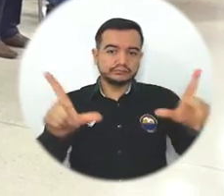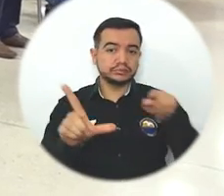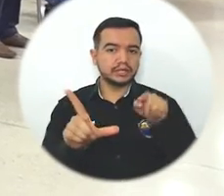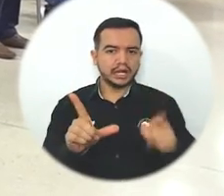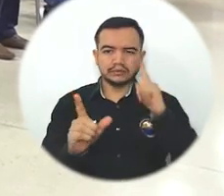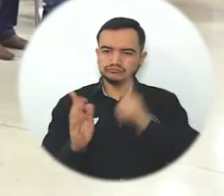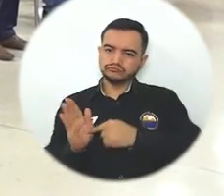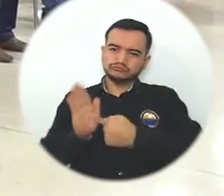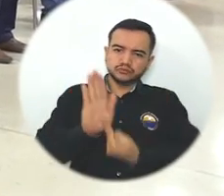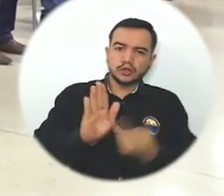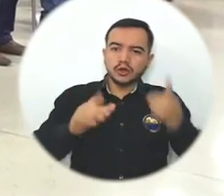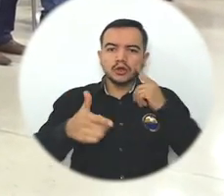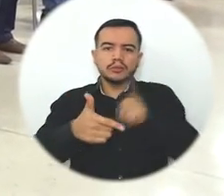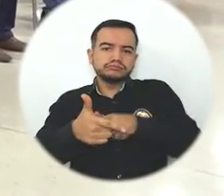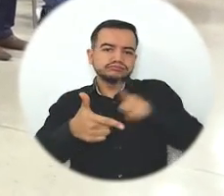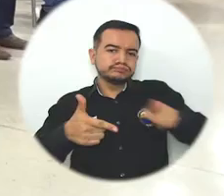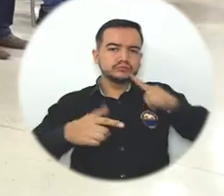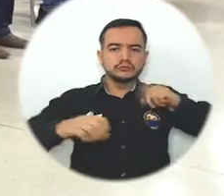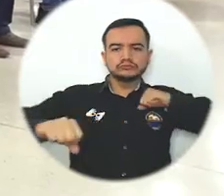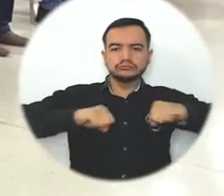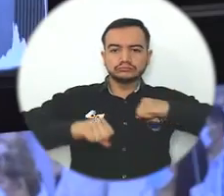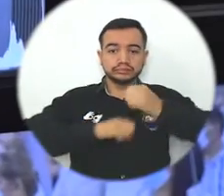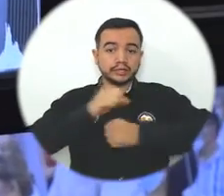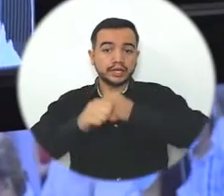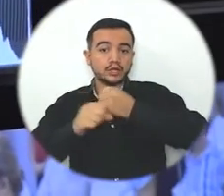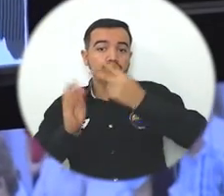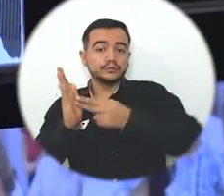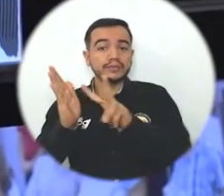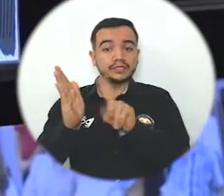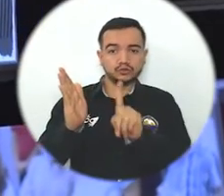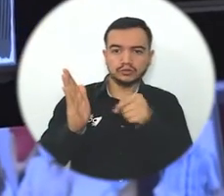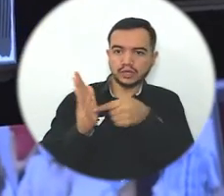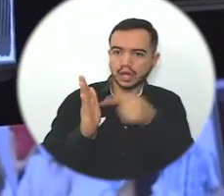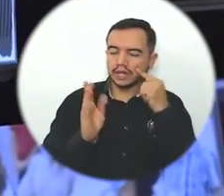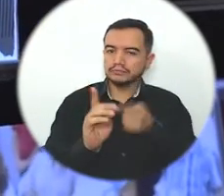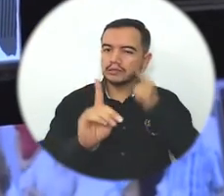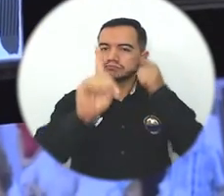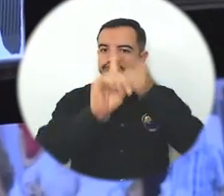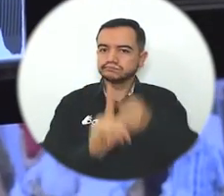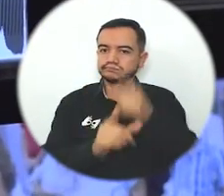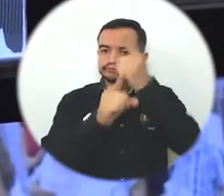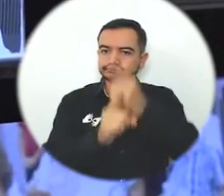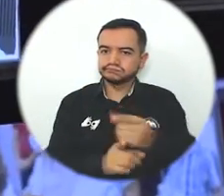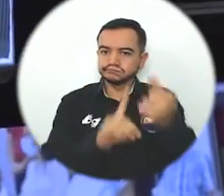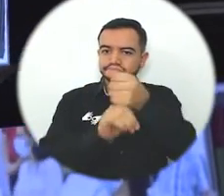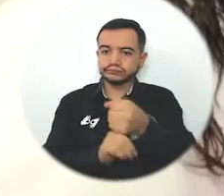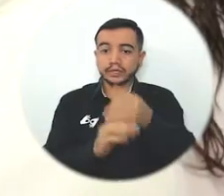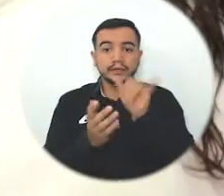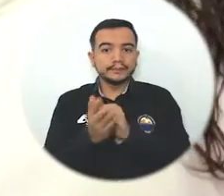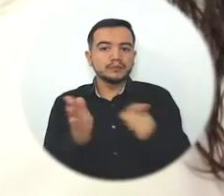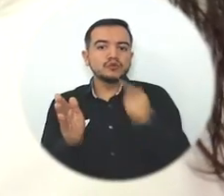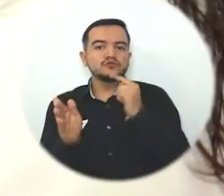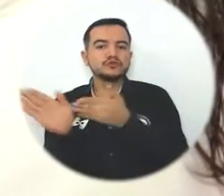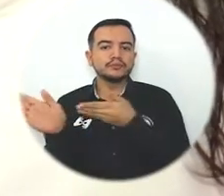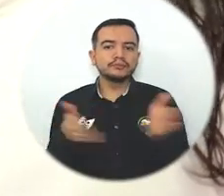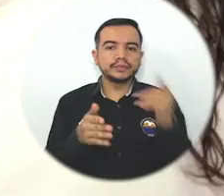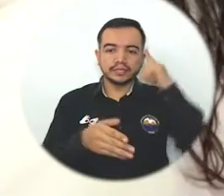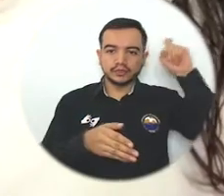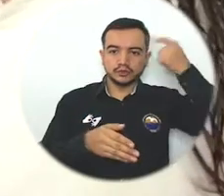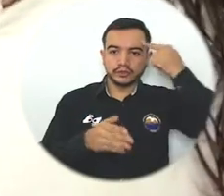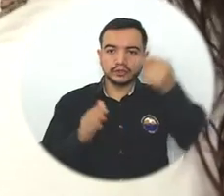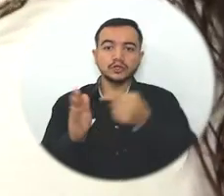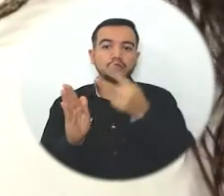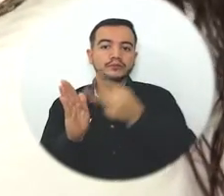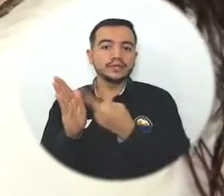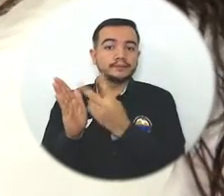de la gestión institucional de la vigencia 2021, donde resaltaron significativos logros del Plan de Gobierno 2020-2024 y